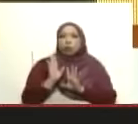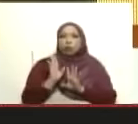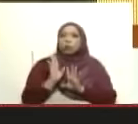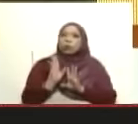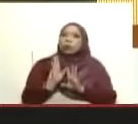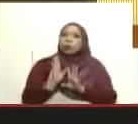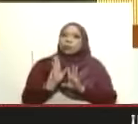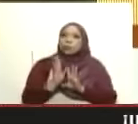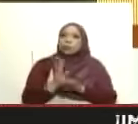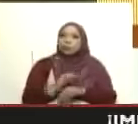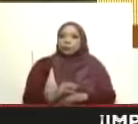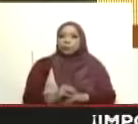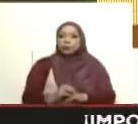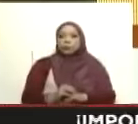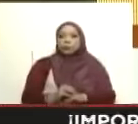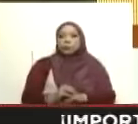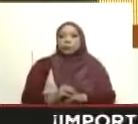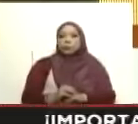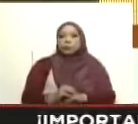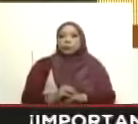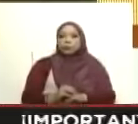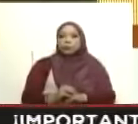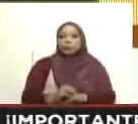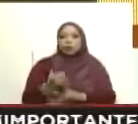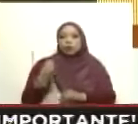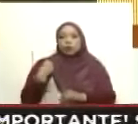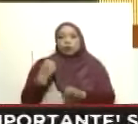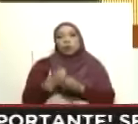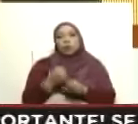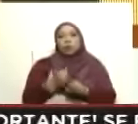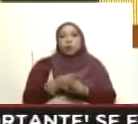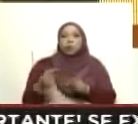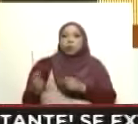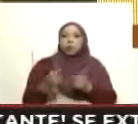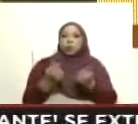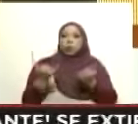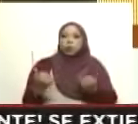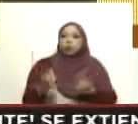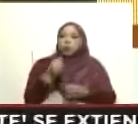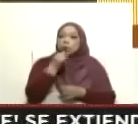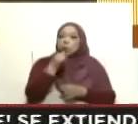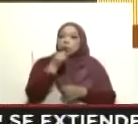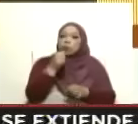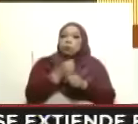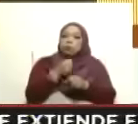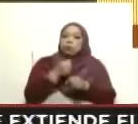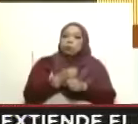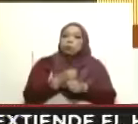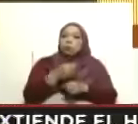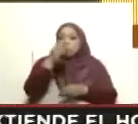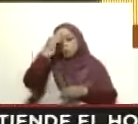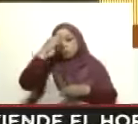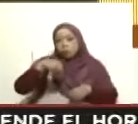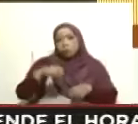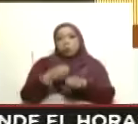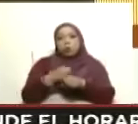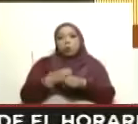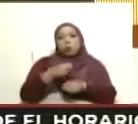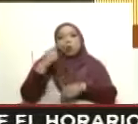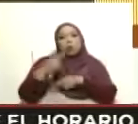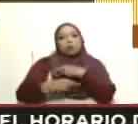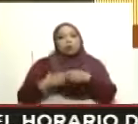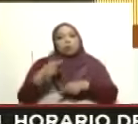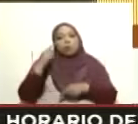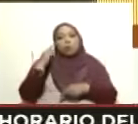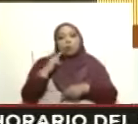a como la vemos eh nosotros pero hay algo que también es verdad y que ocurrió el día de hoy Y es que la fuerza de la Revolución bolivariana todo